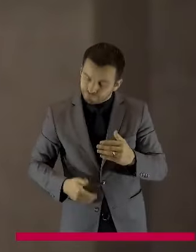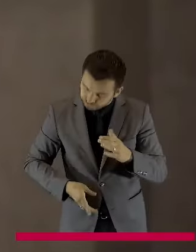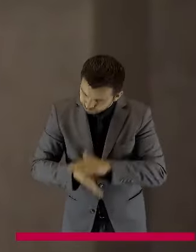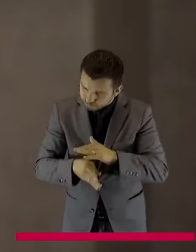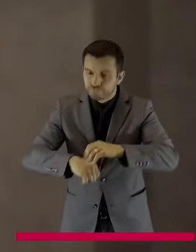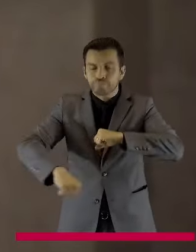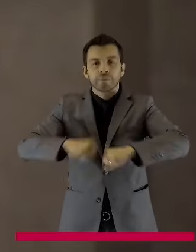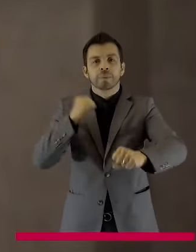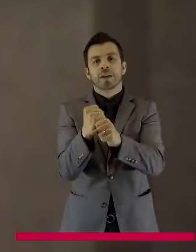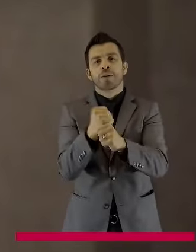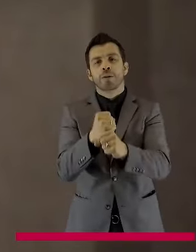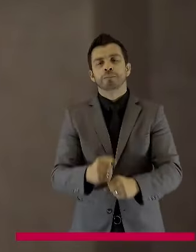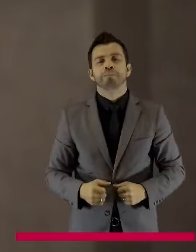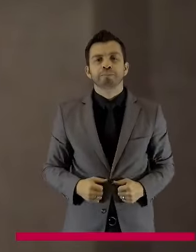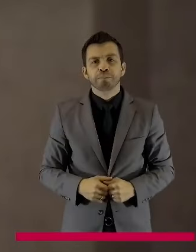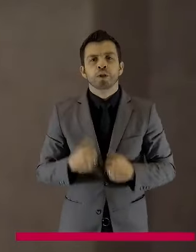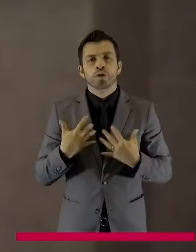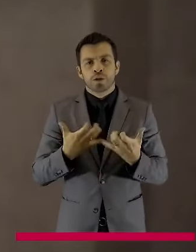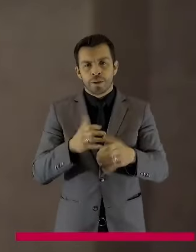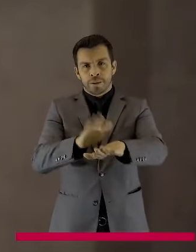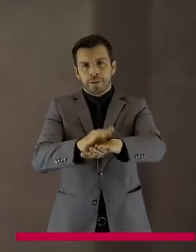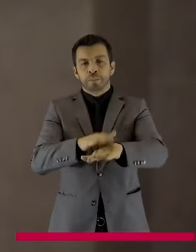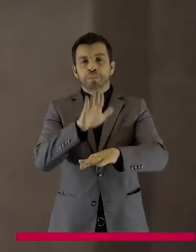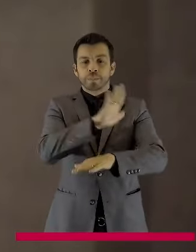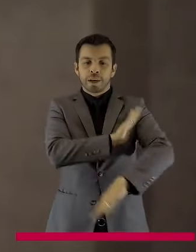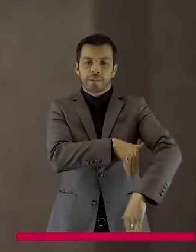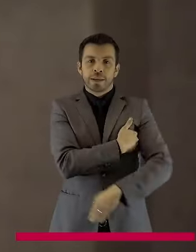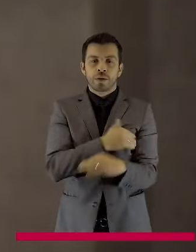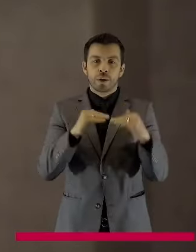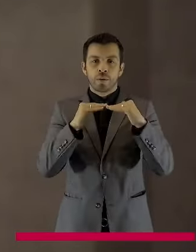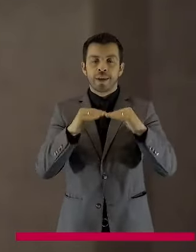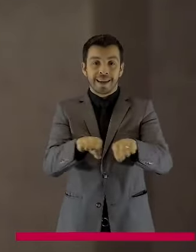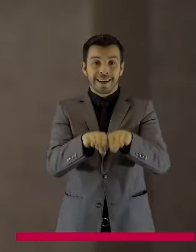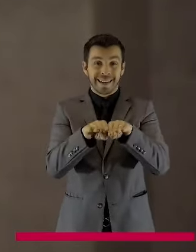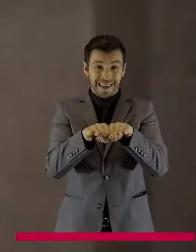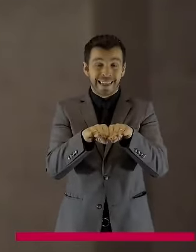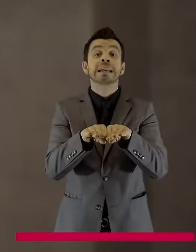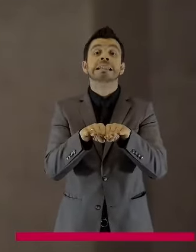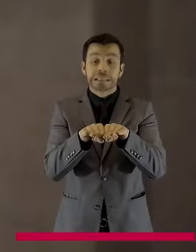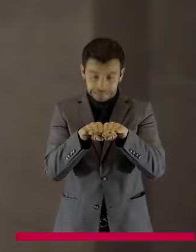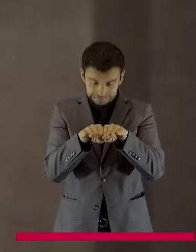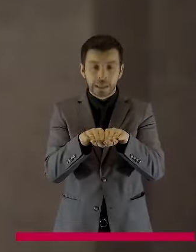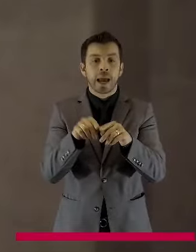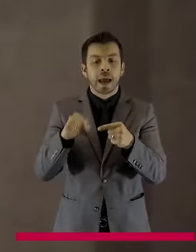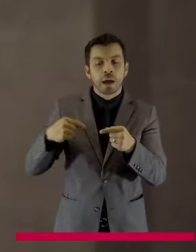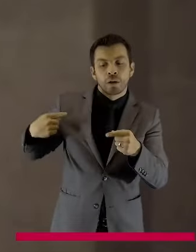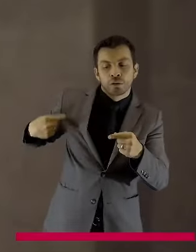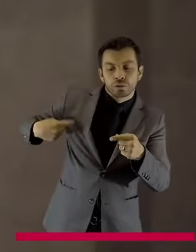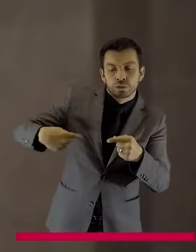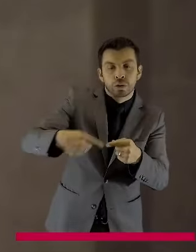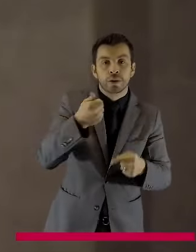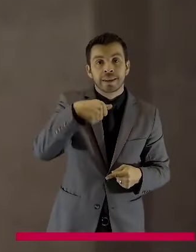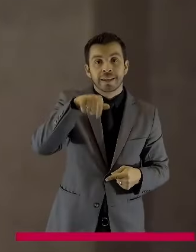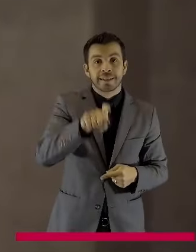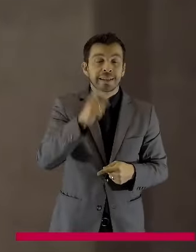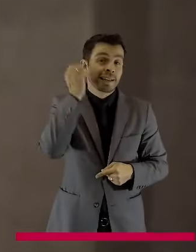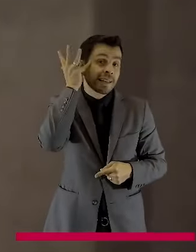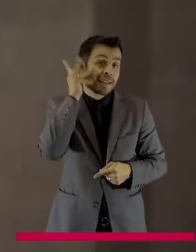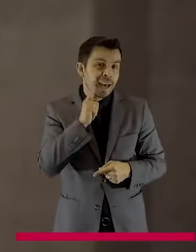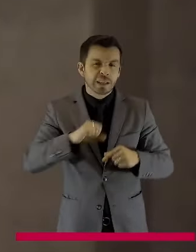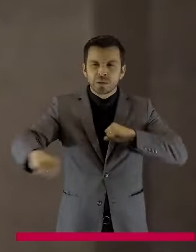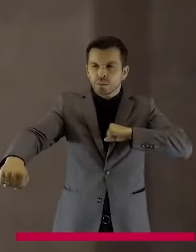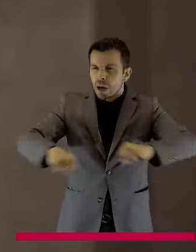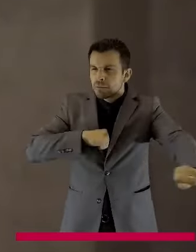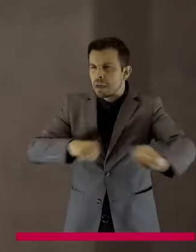trabajando. Quiero decir que el Ministerio de la Igualdad y la Equidad, durante estos 16 días de